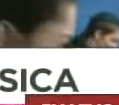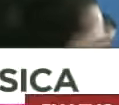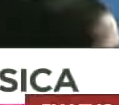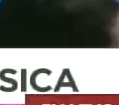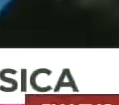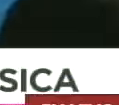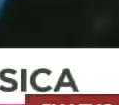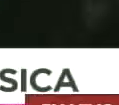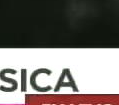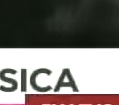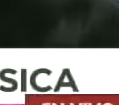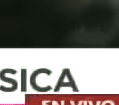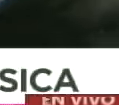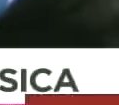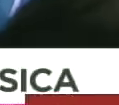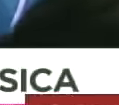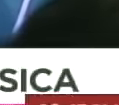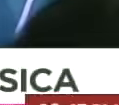Feliz aquí.